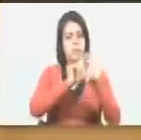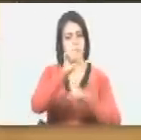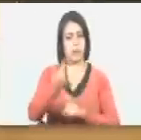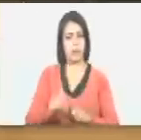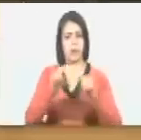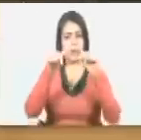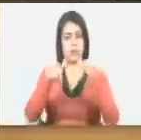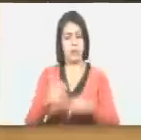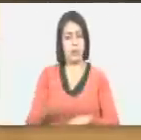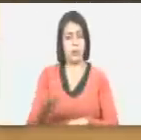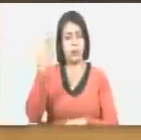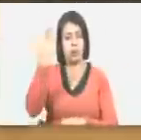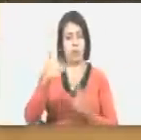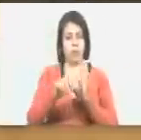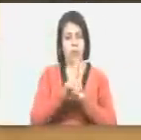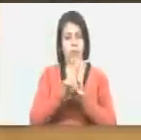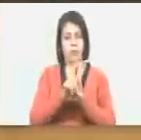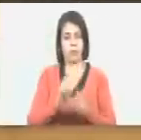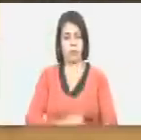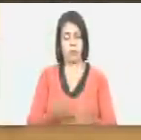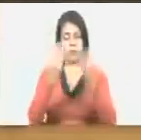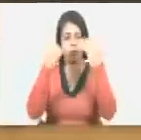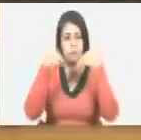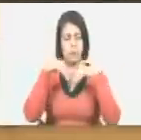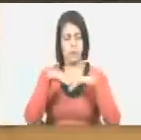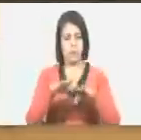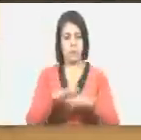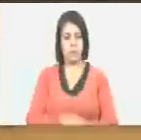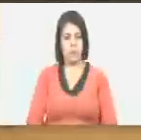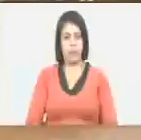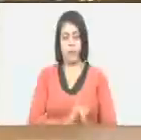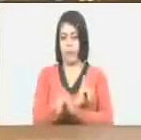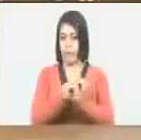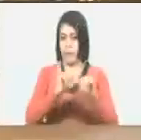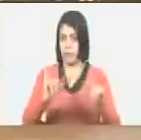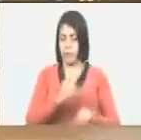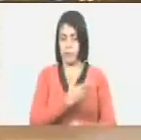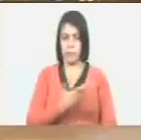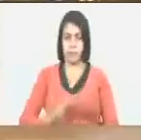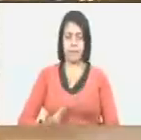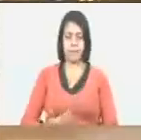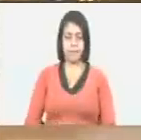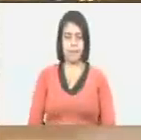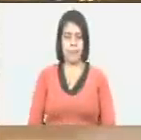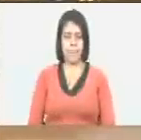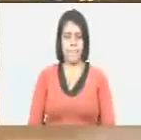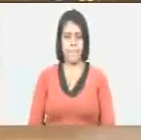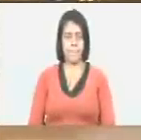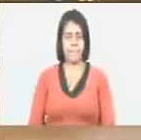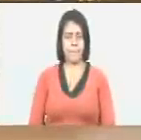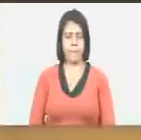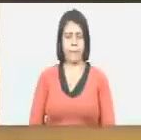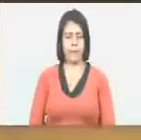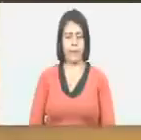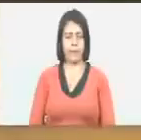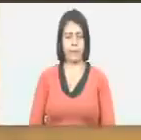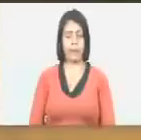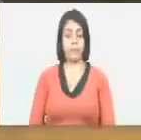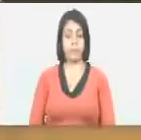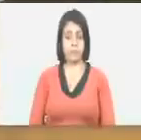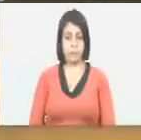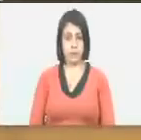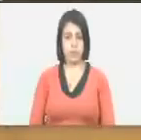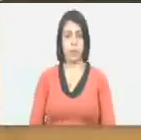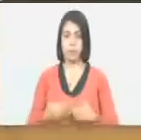de esta importante ley. Siguiente punto de la cuenta. Es todo de la cuenta, ciudadano presidente. Bien, voy a